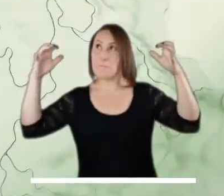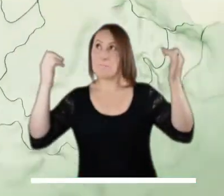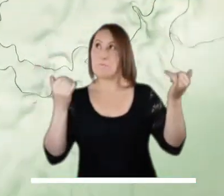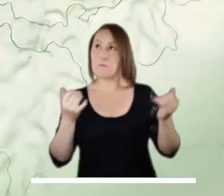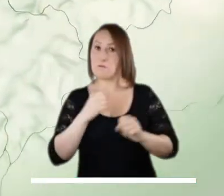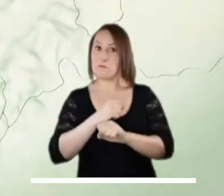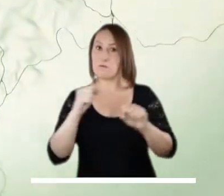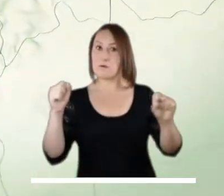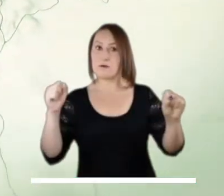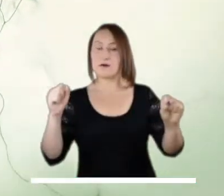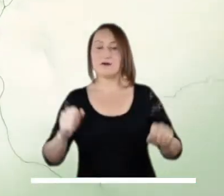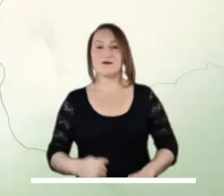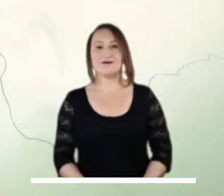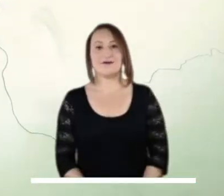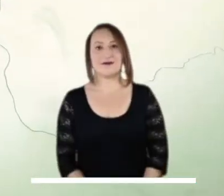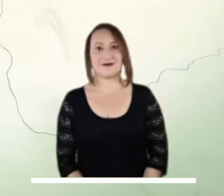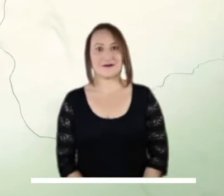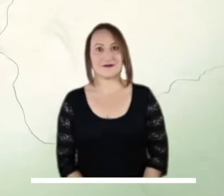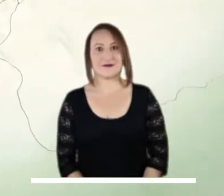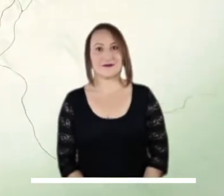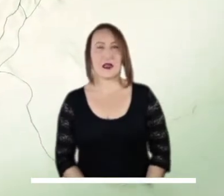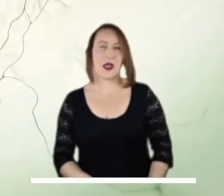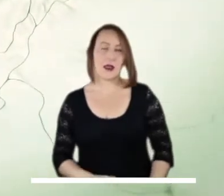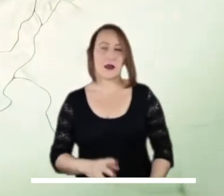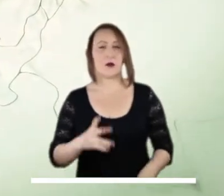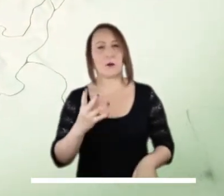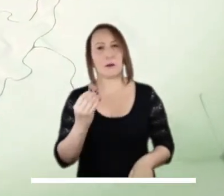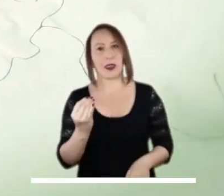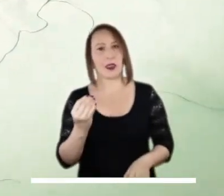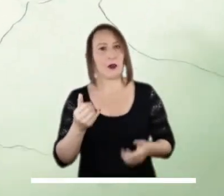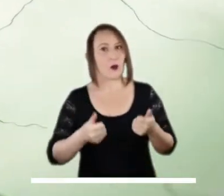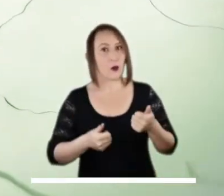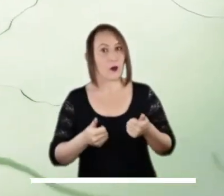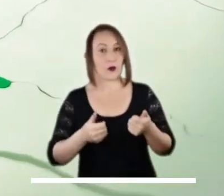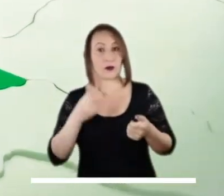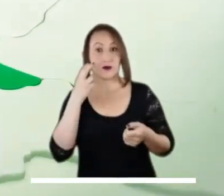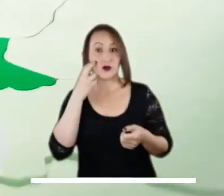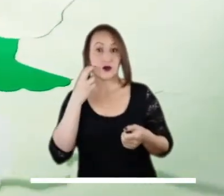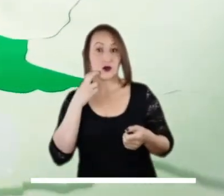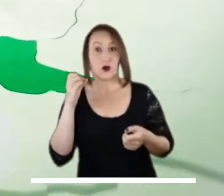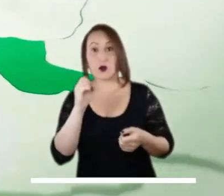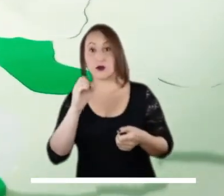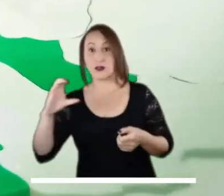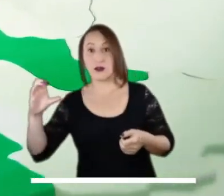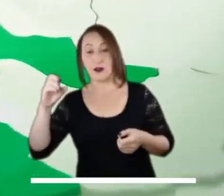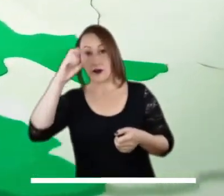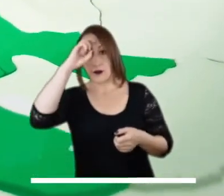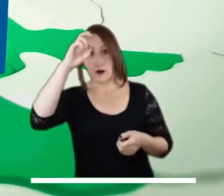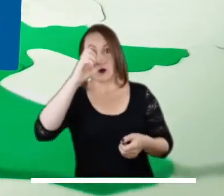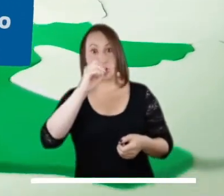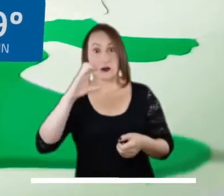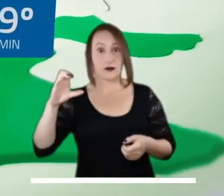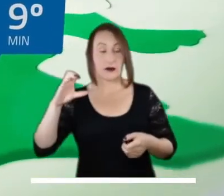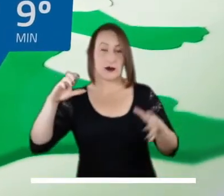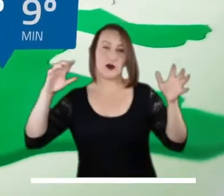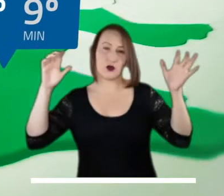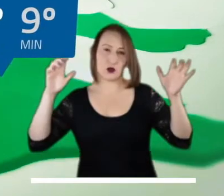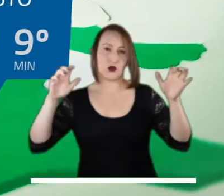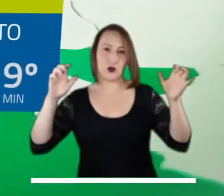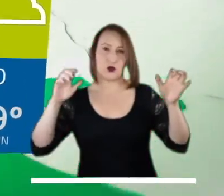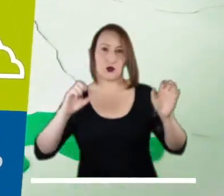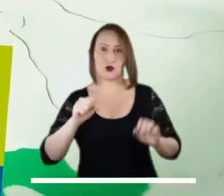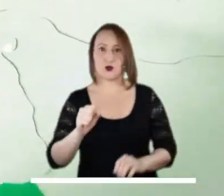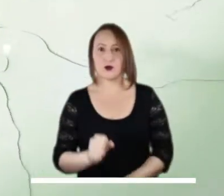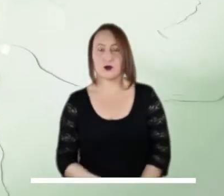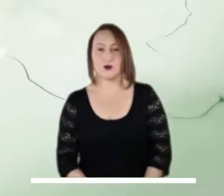en el Pacífico durante las primeras horas del día. La excepción será Chocó, donde podrán presentarse lluvias al occidente y